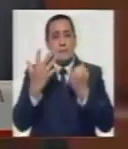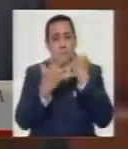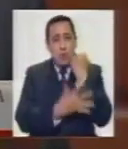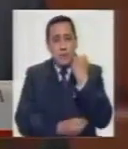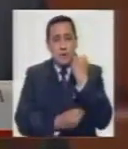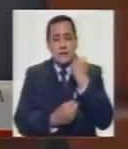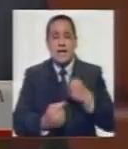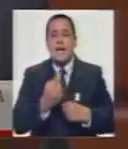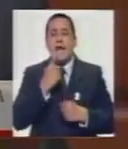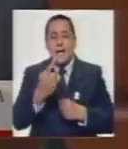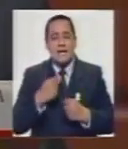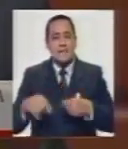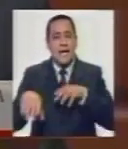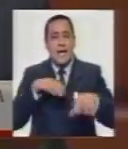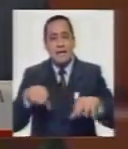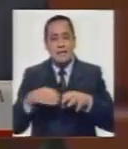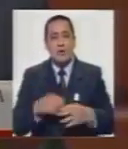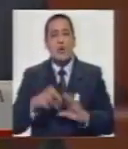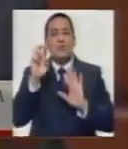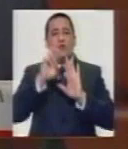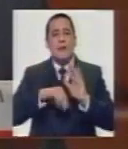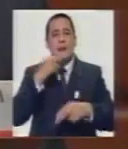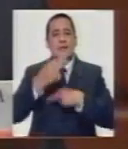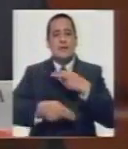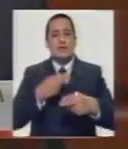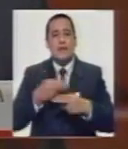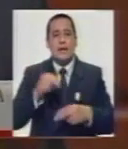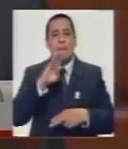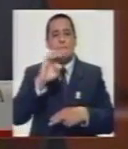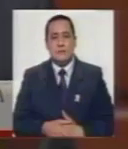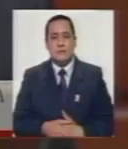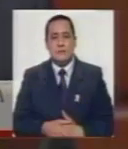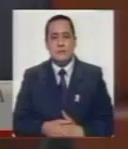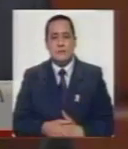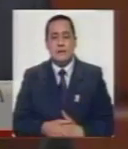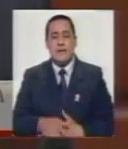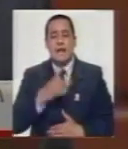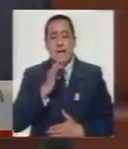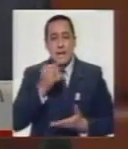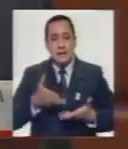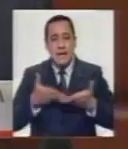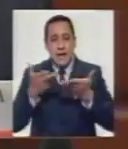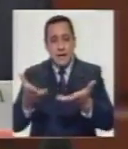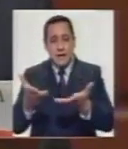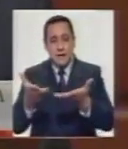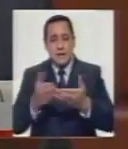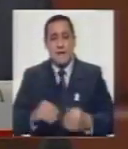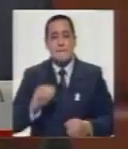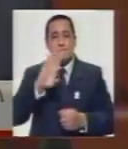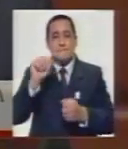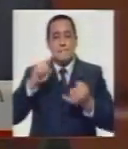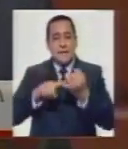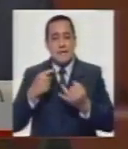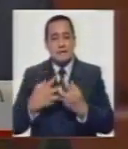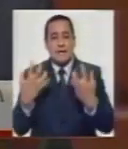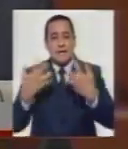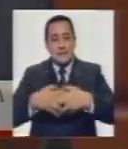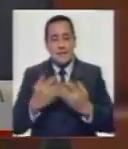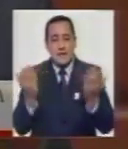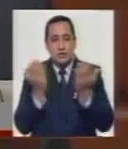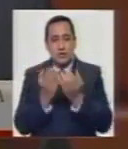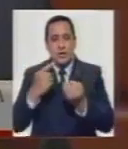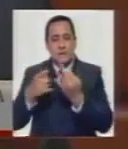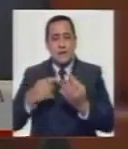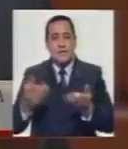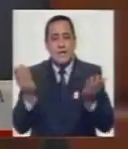recursos es la creación del Programa Nacional Beca 18, que asigna becas integrales de estudio en